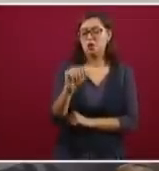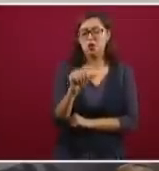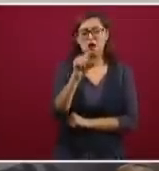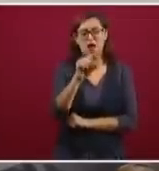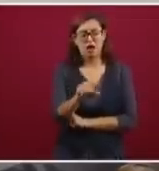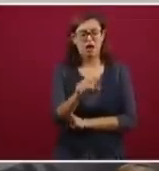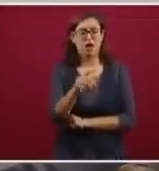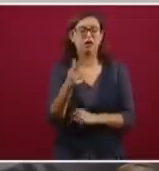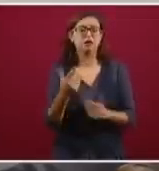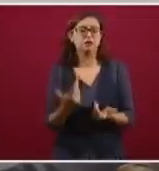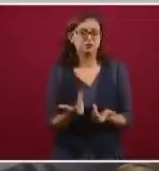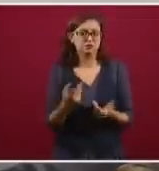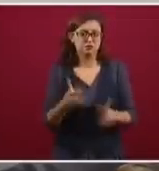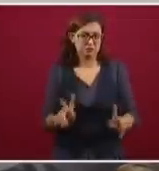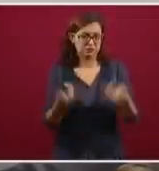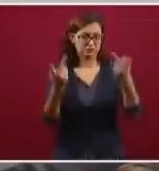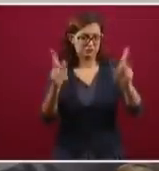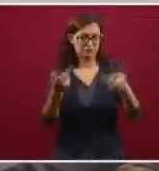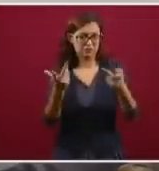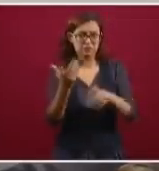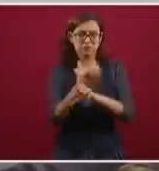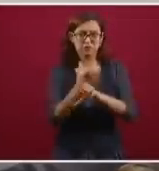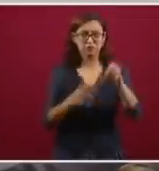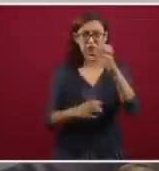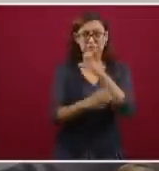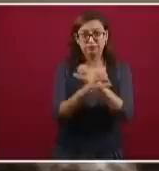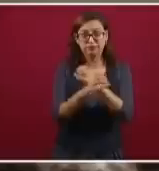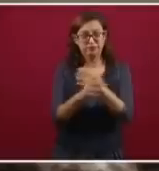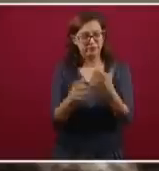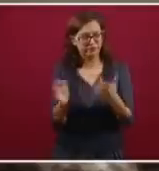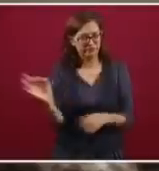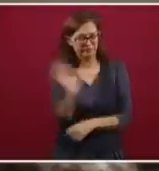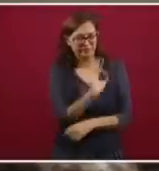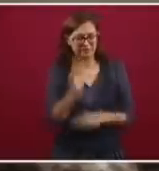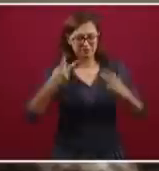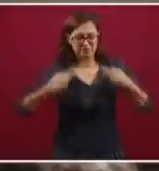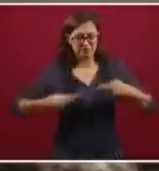del Chapo, sobre todo ahora que este cártel